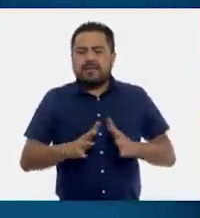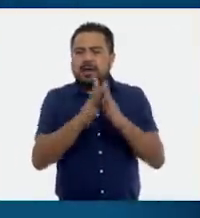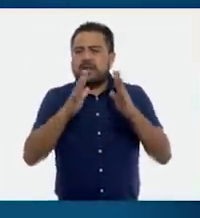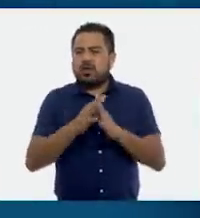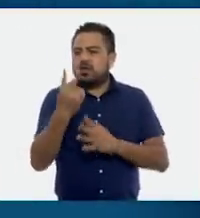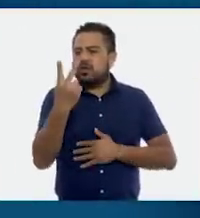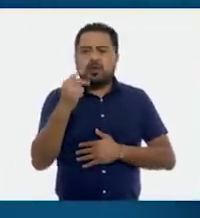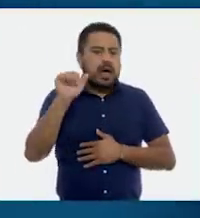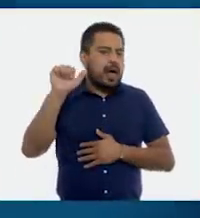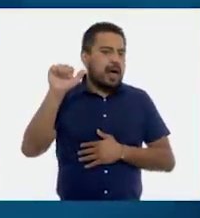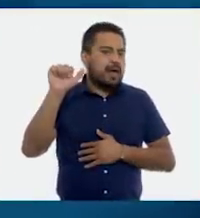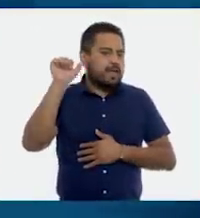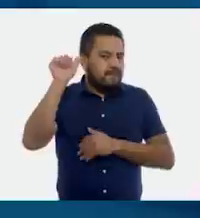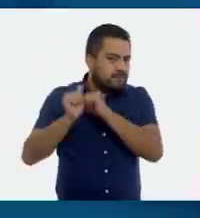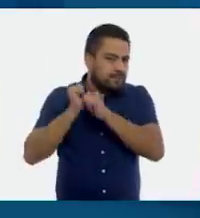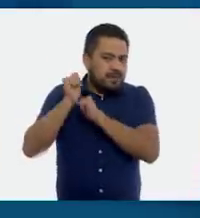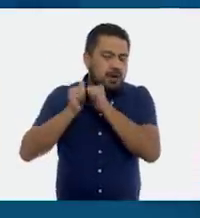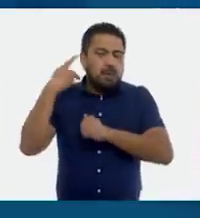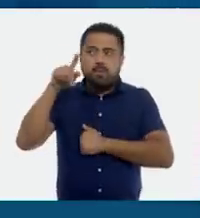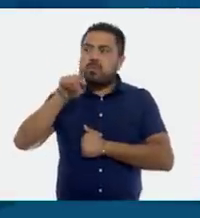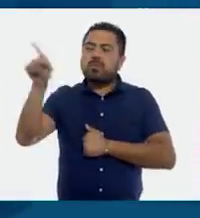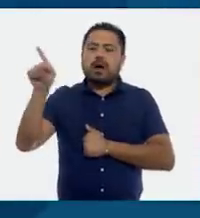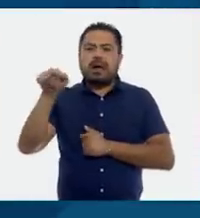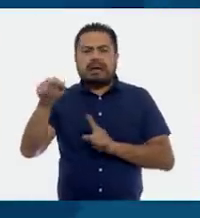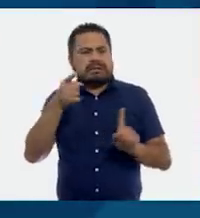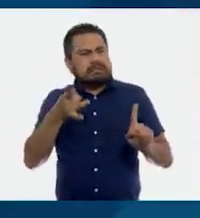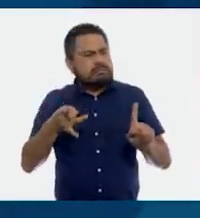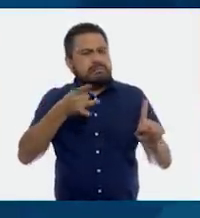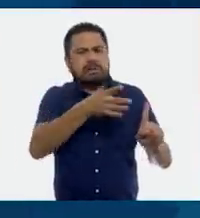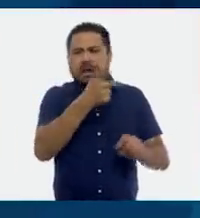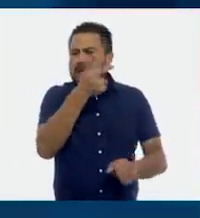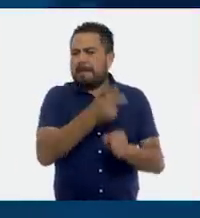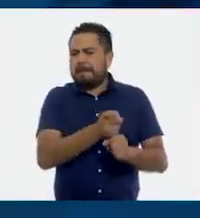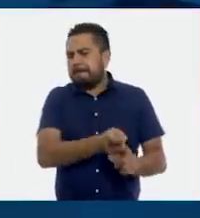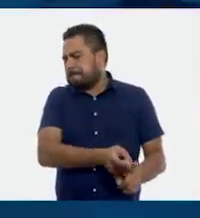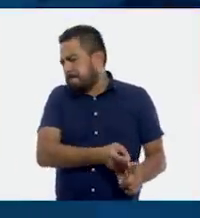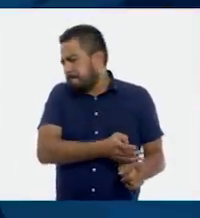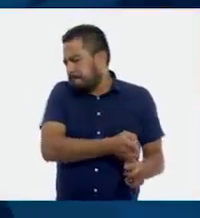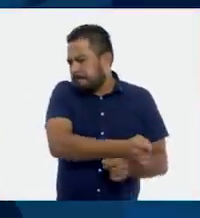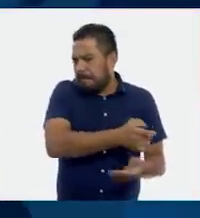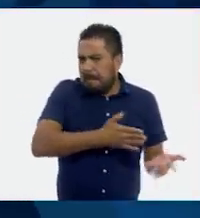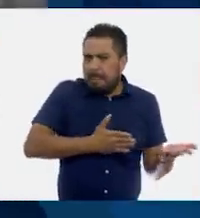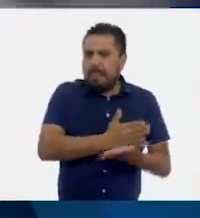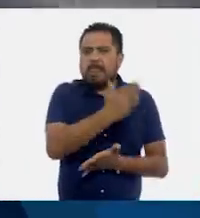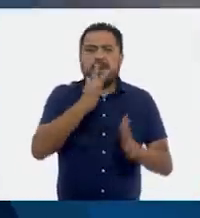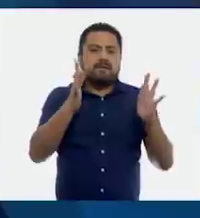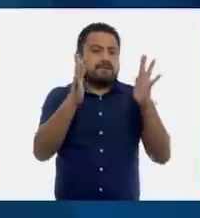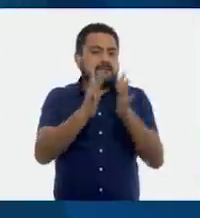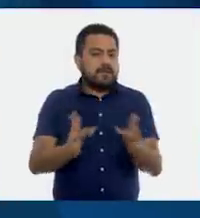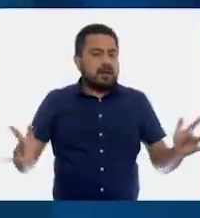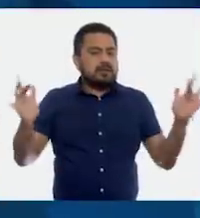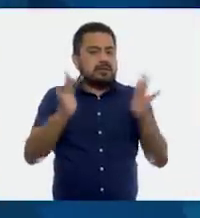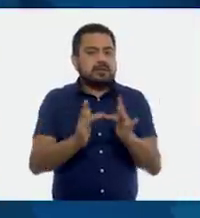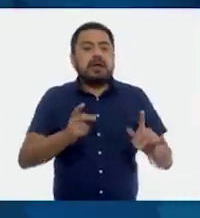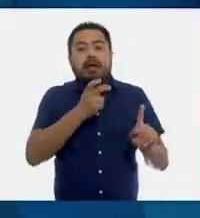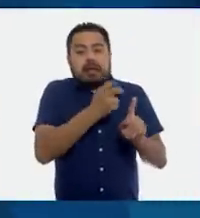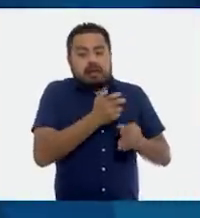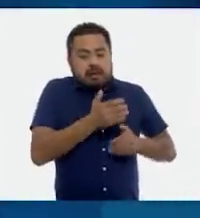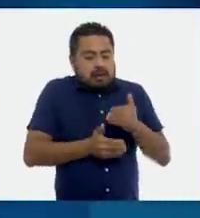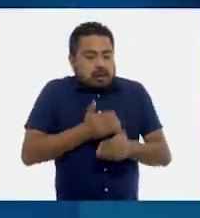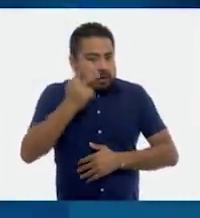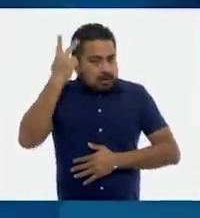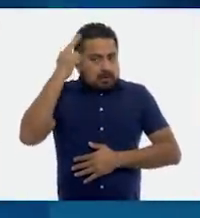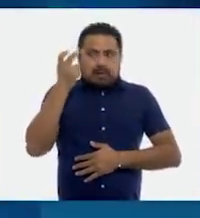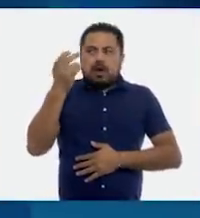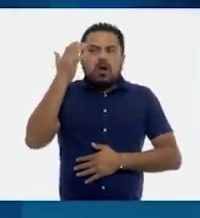abril en Puebla. Esa batalla marcó el derrumbe del Segundo Imperio y la intervención francesa. De ahí que a Porfirio